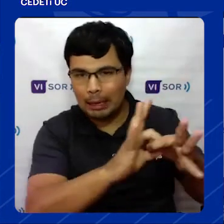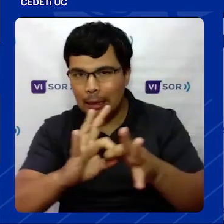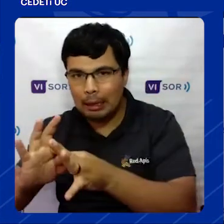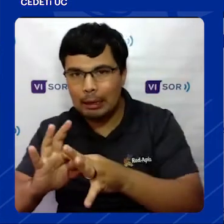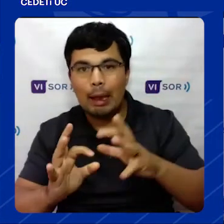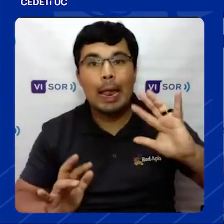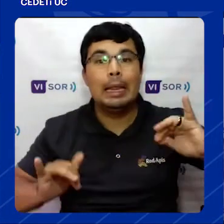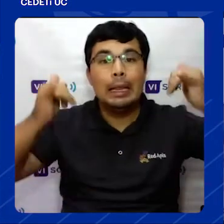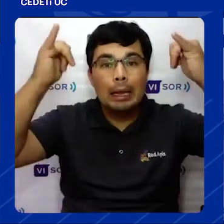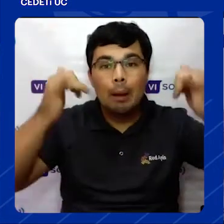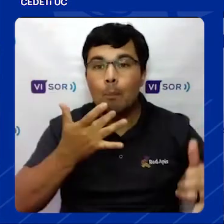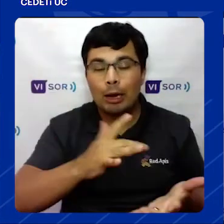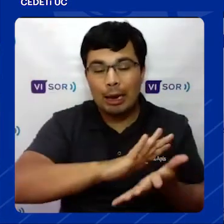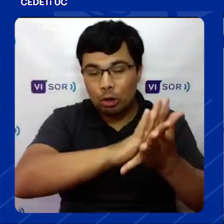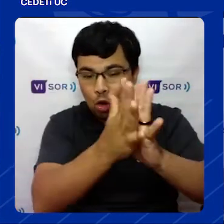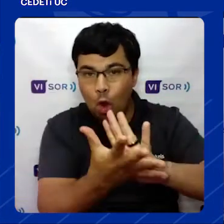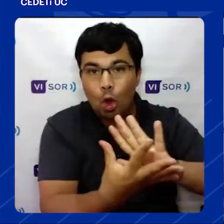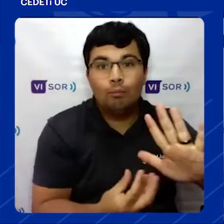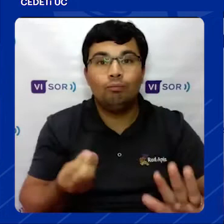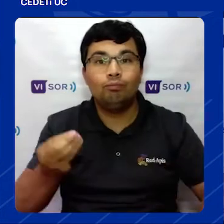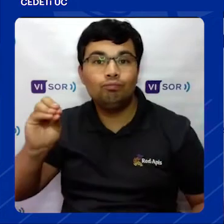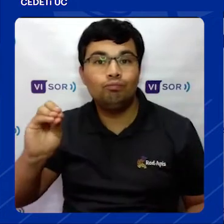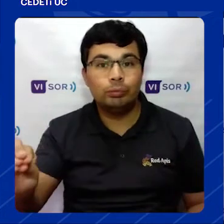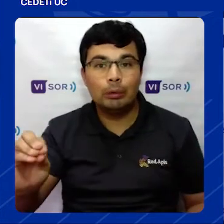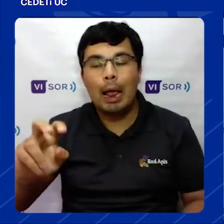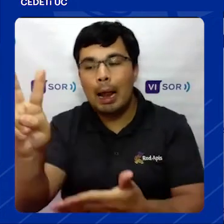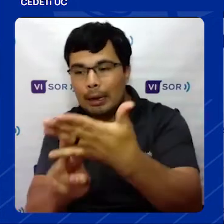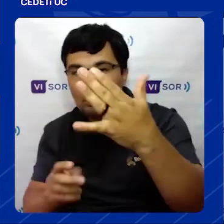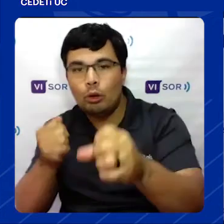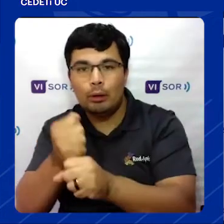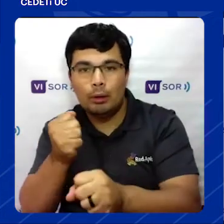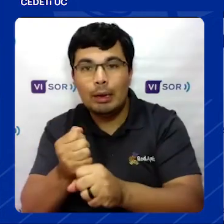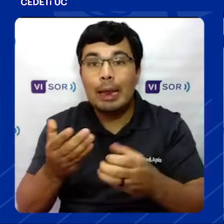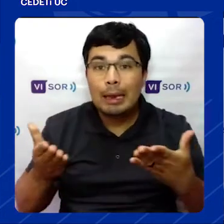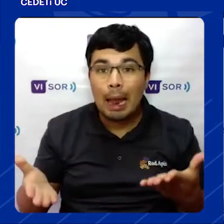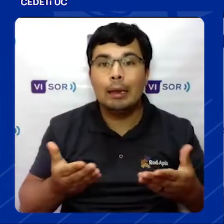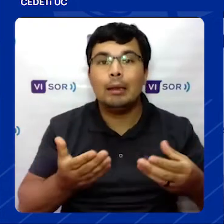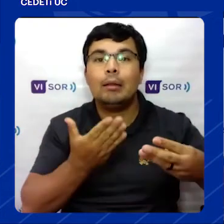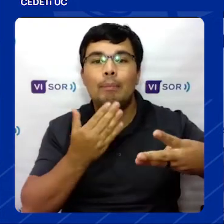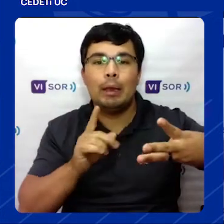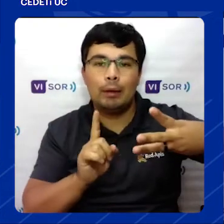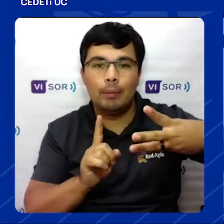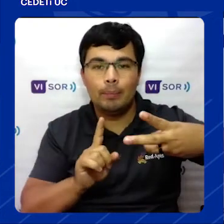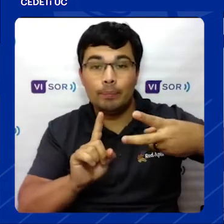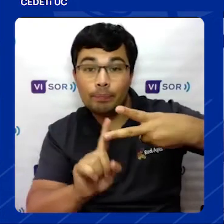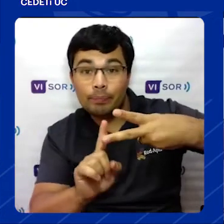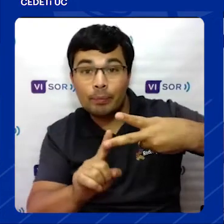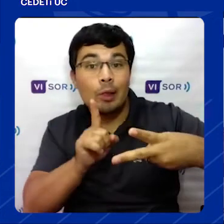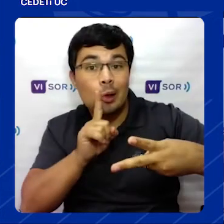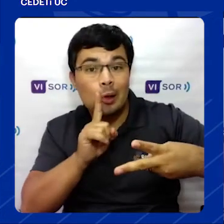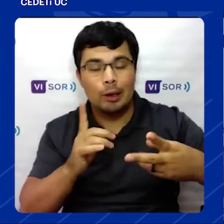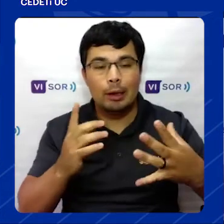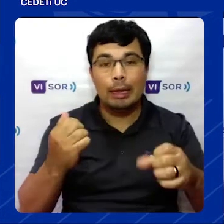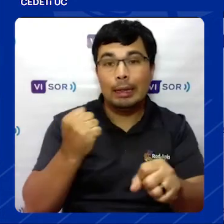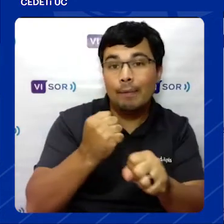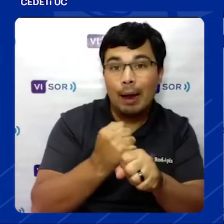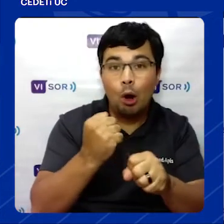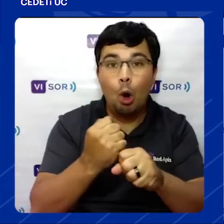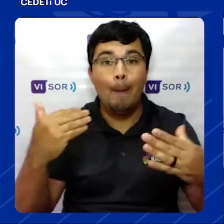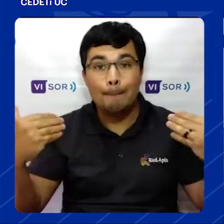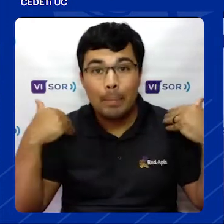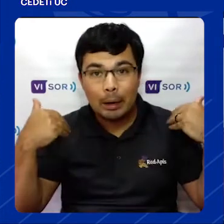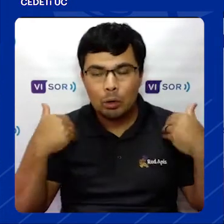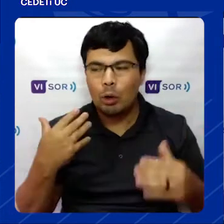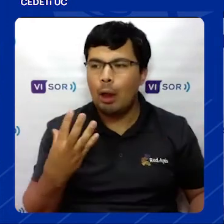porque todo lo tenemos que aplicar al texto que estemos trabajando. Y ahí vamos a tener este trabajo práctico y guiado, donde va a ser